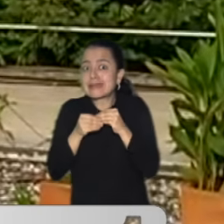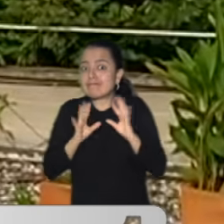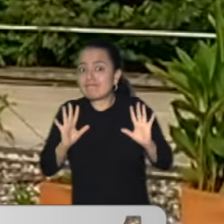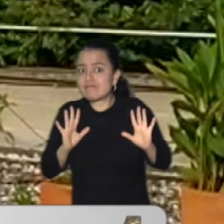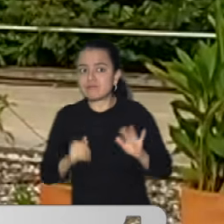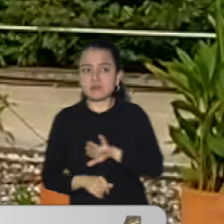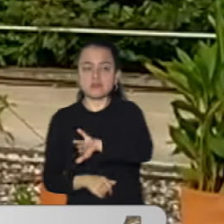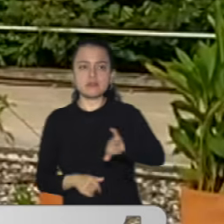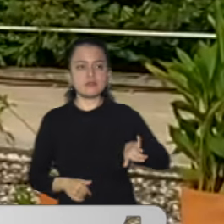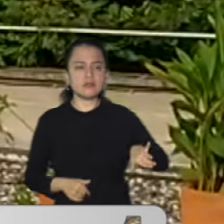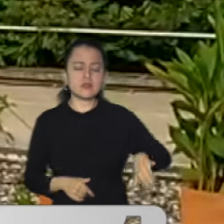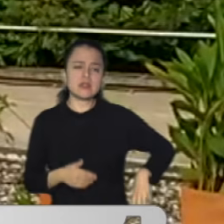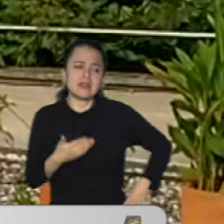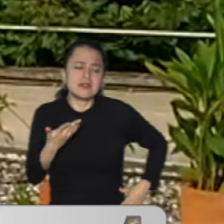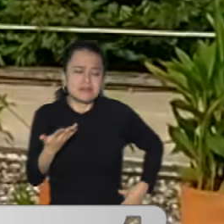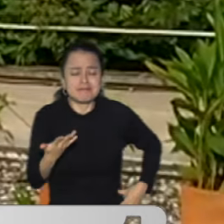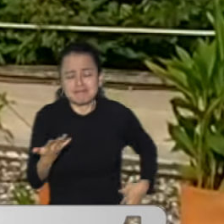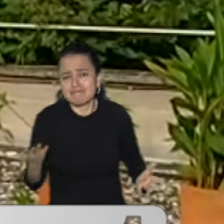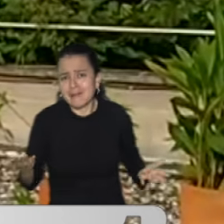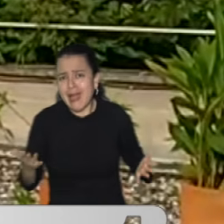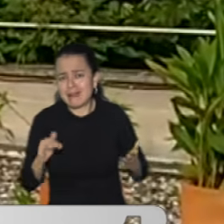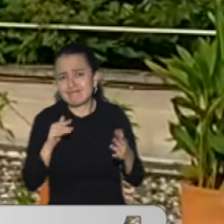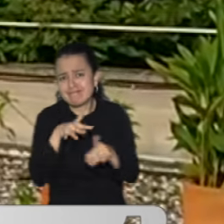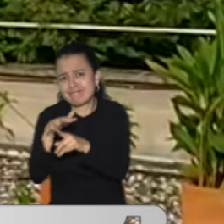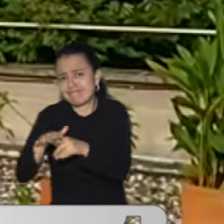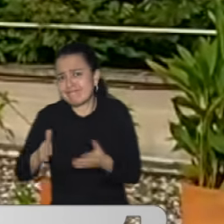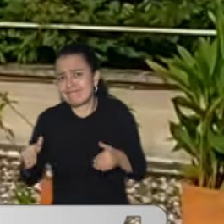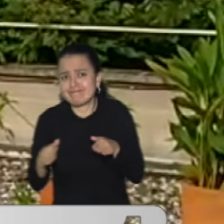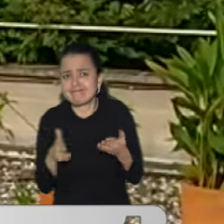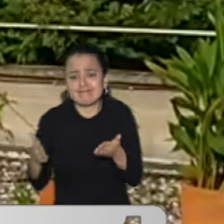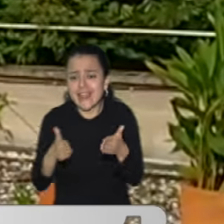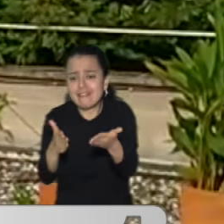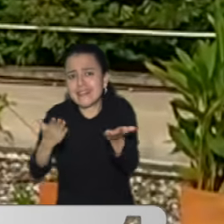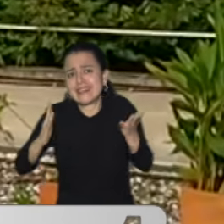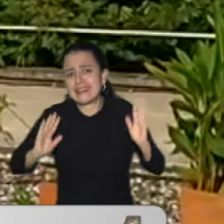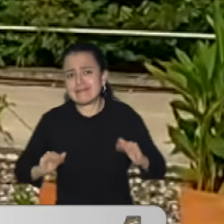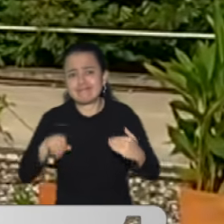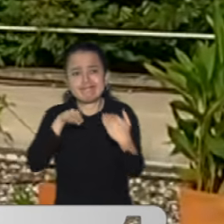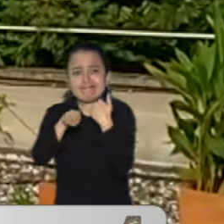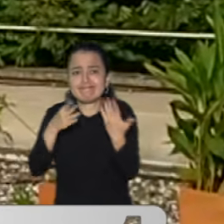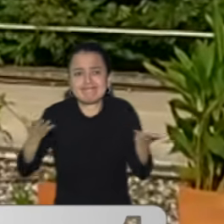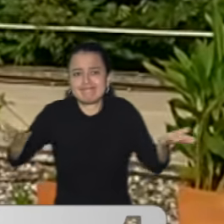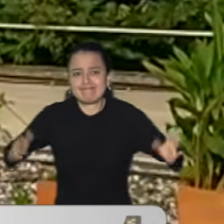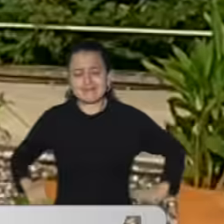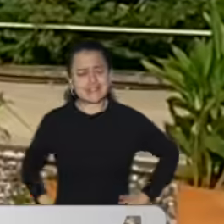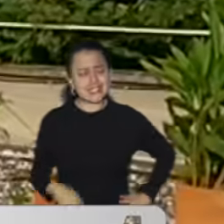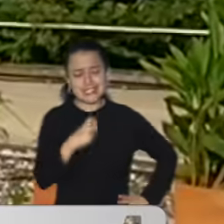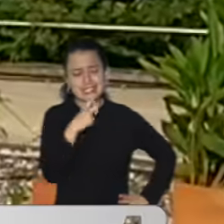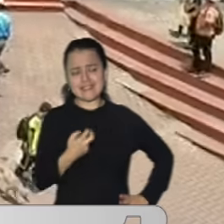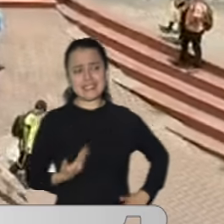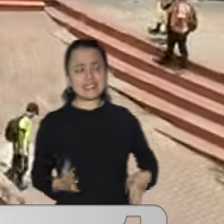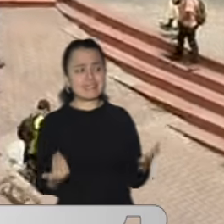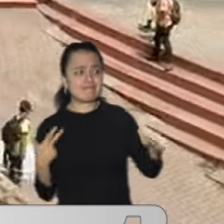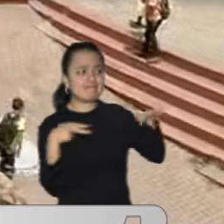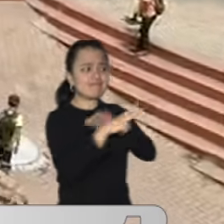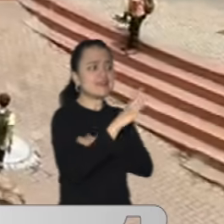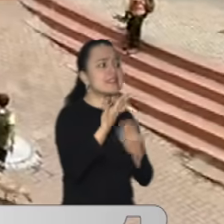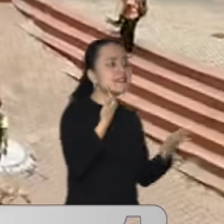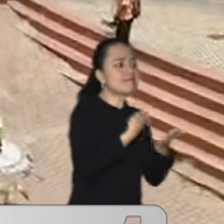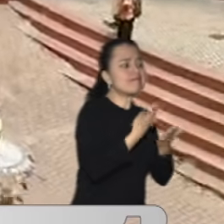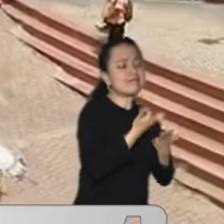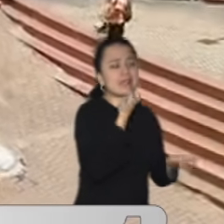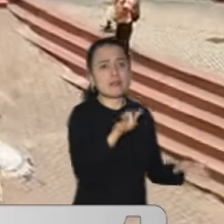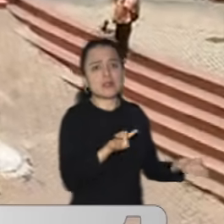tenemos afectaciones de la vía y tenemos veredas y corregimientos todavía que están en transcurso a la cabecera municipal. El